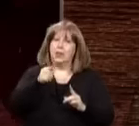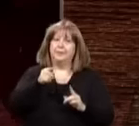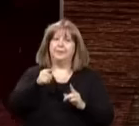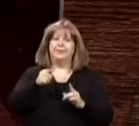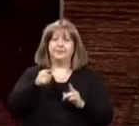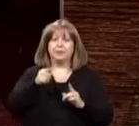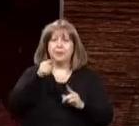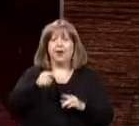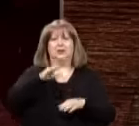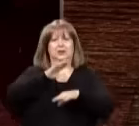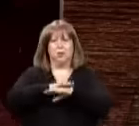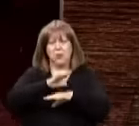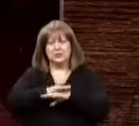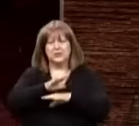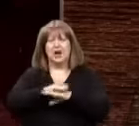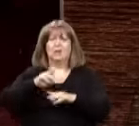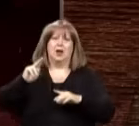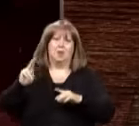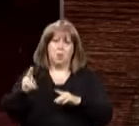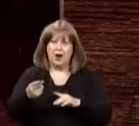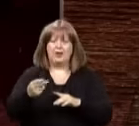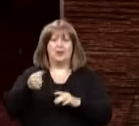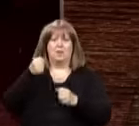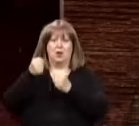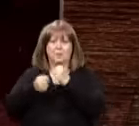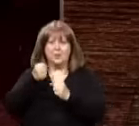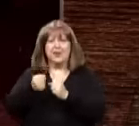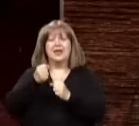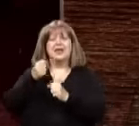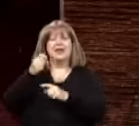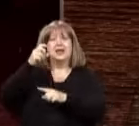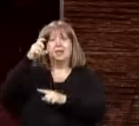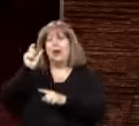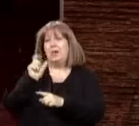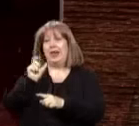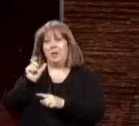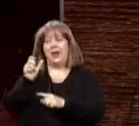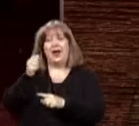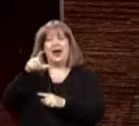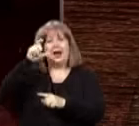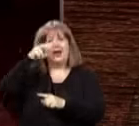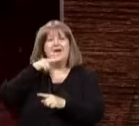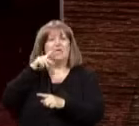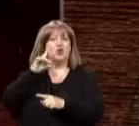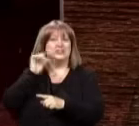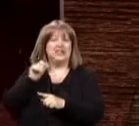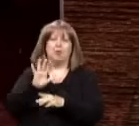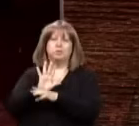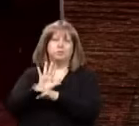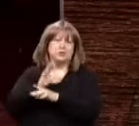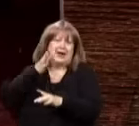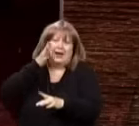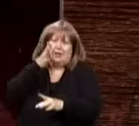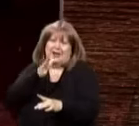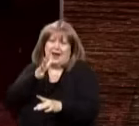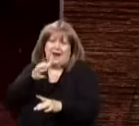sexual gravemente ultrajante. Cuando decimos también es gravísima, ¿no? La calificación, ya de solo